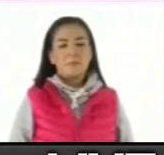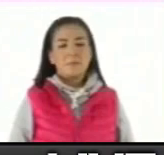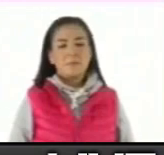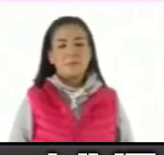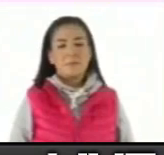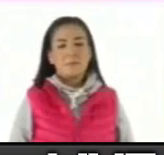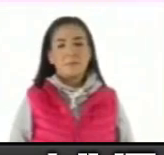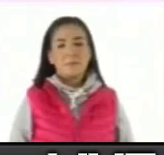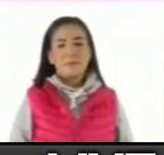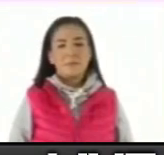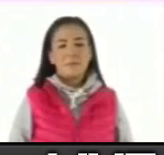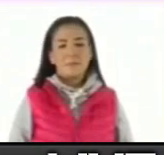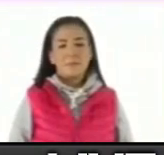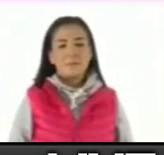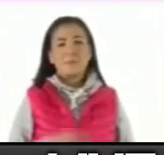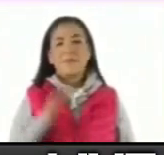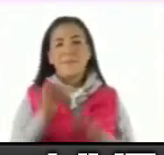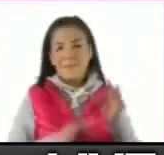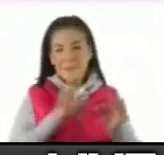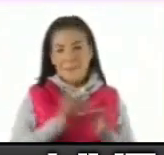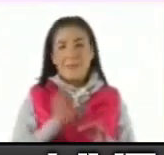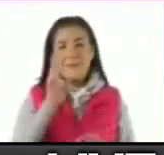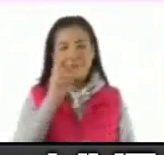Listo. Aquí tiene, maestra.